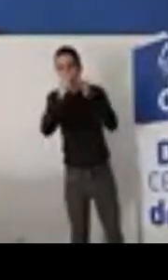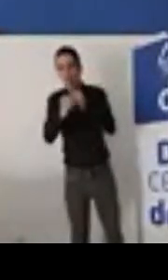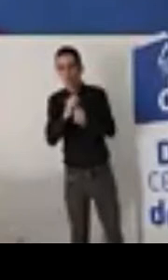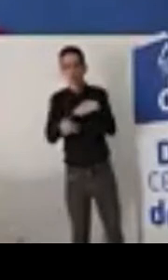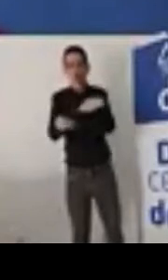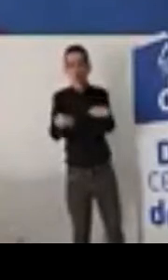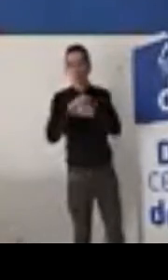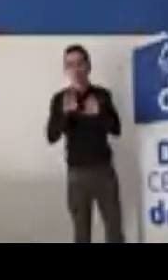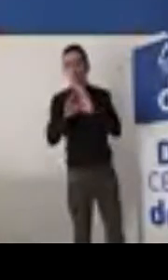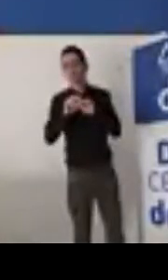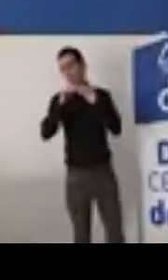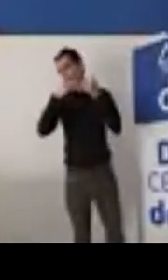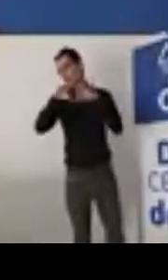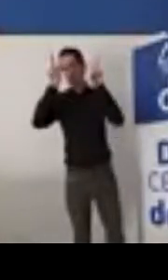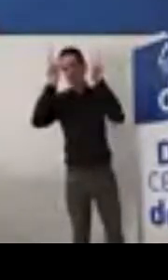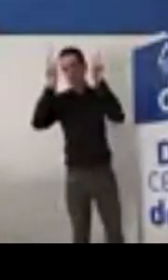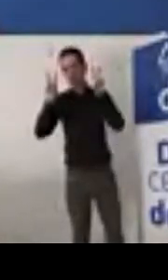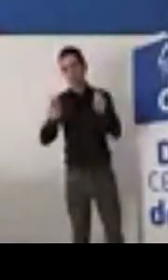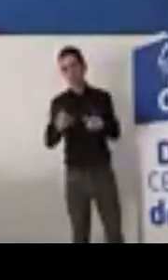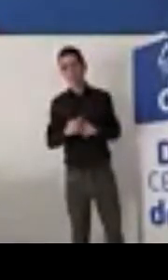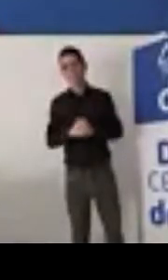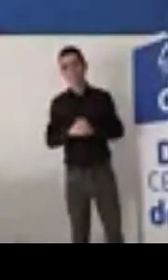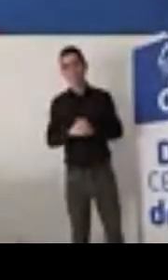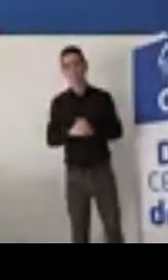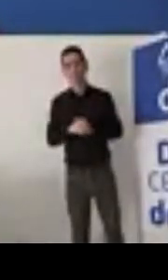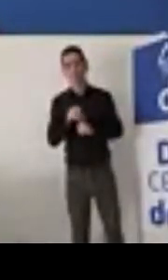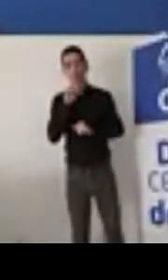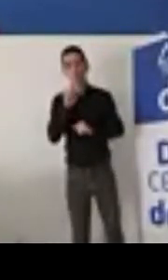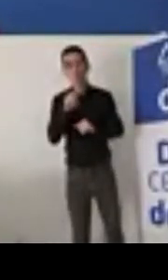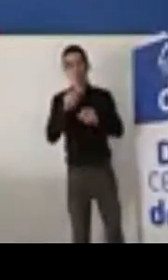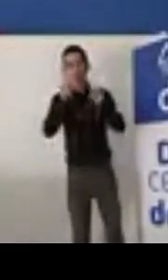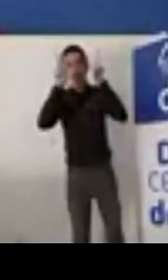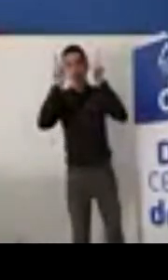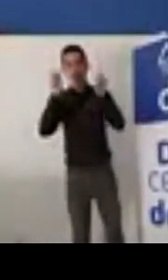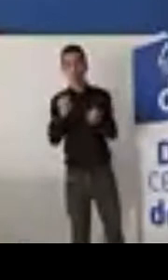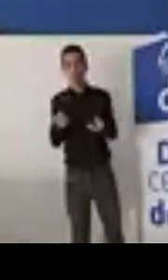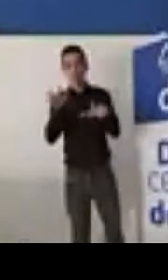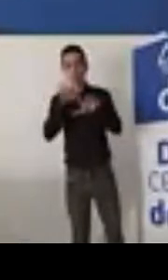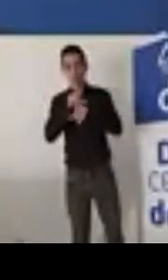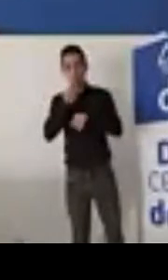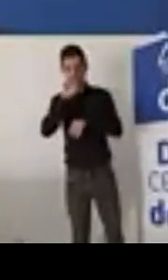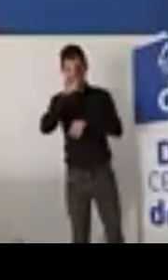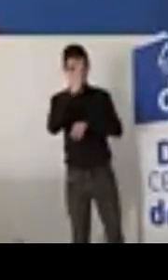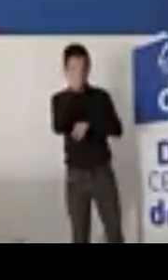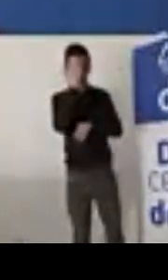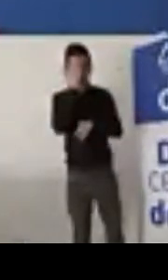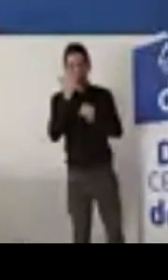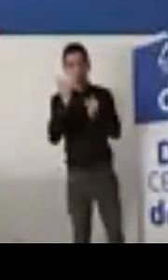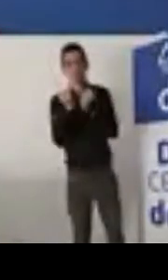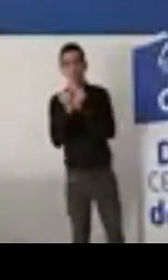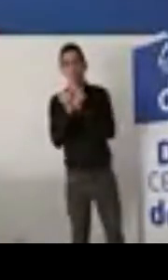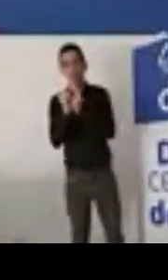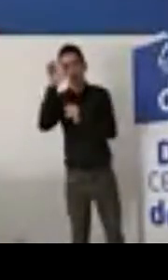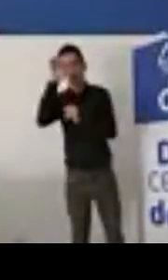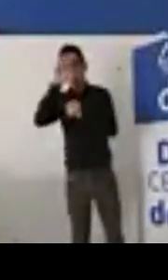por reconocer las particularidades de inclusión, como tú lo comentabas, el trabajo hacia la cultura de la paz, pero también